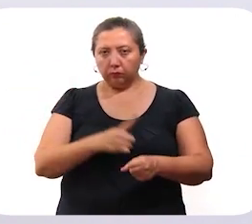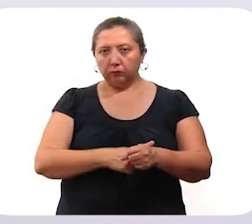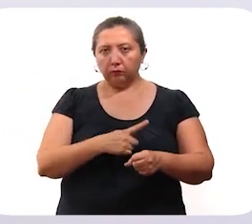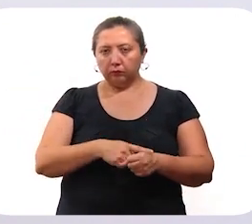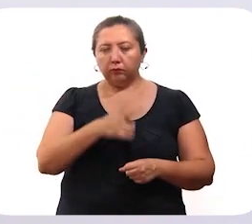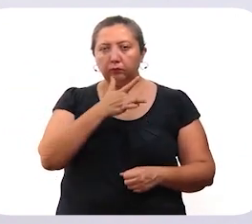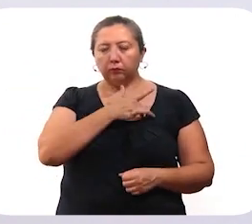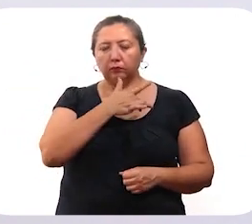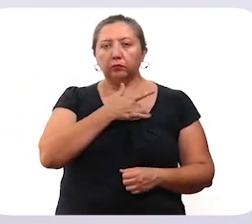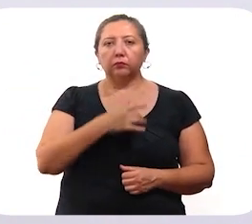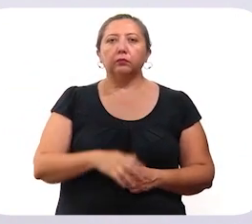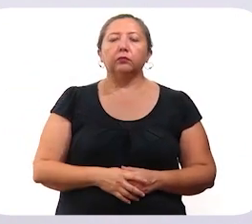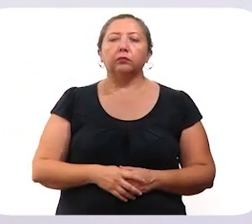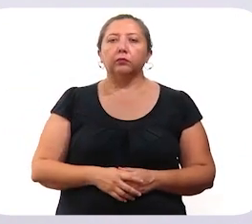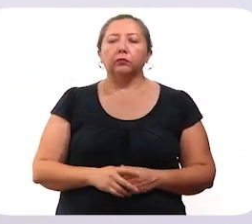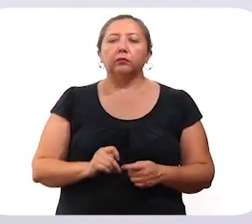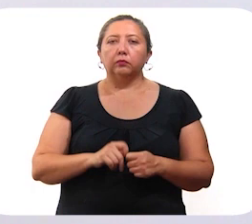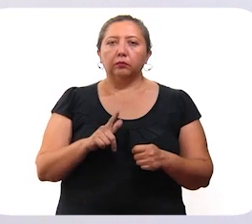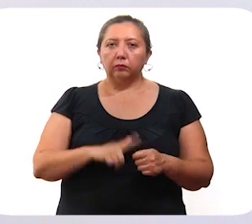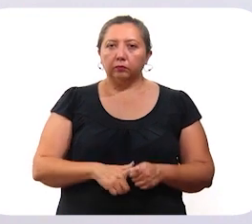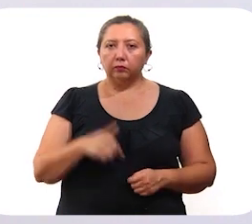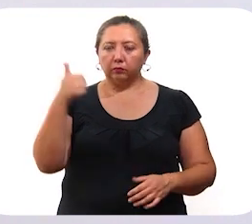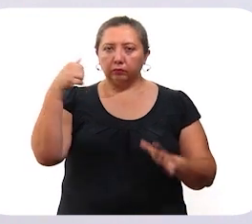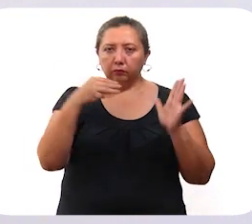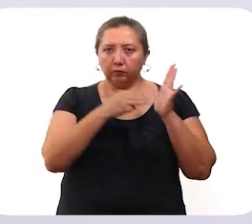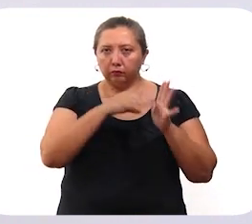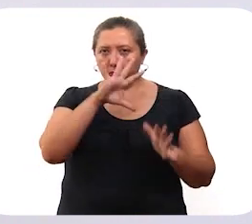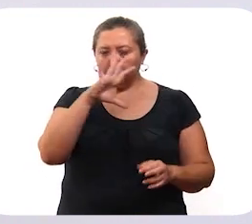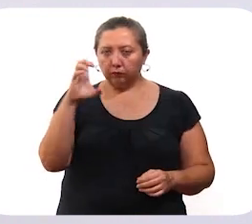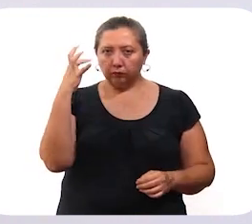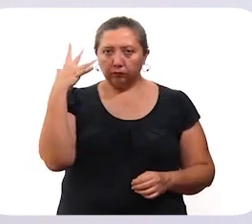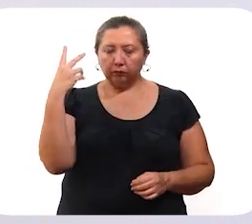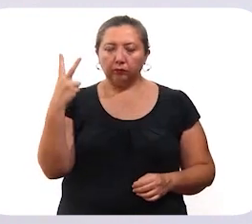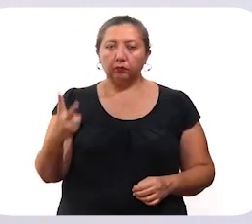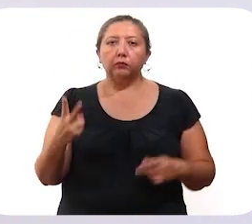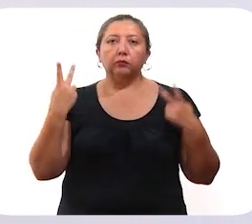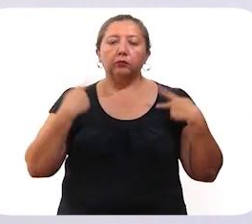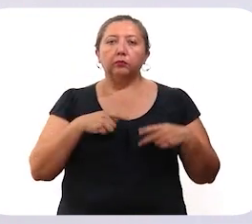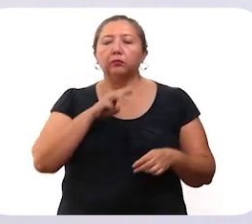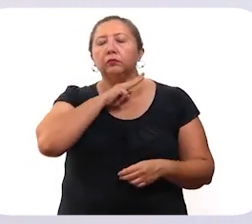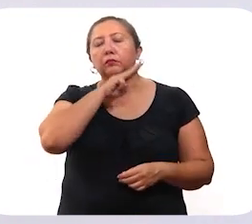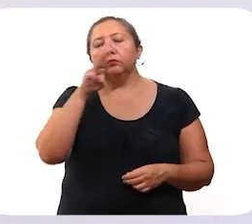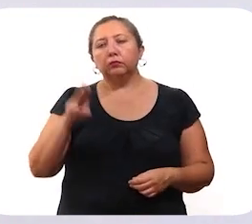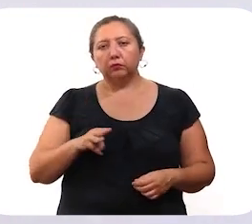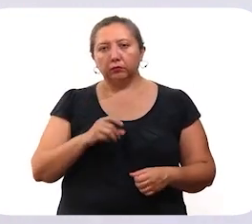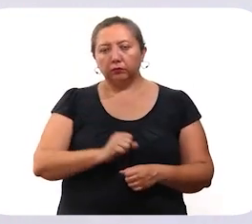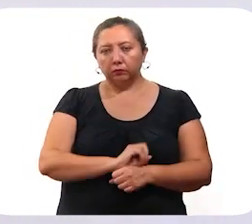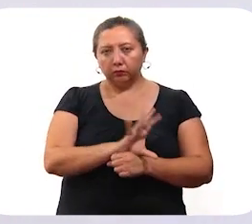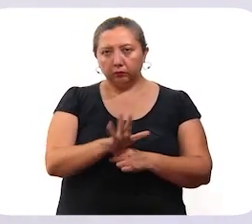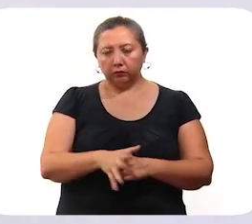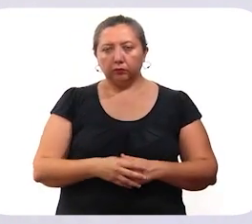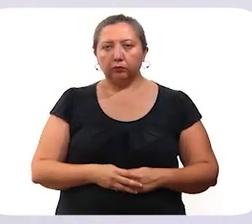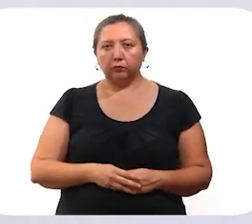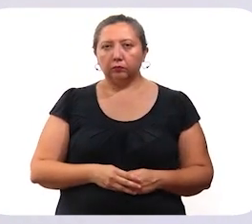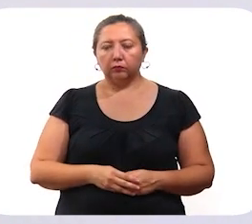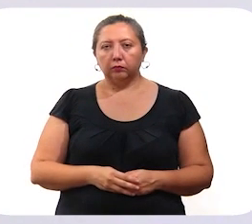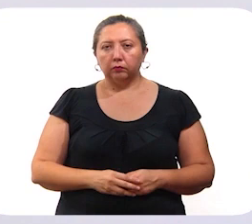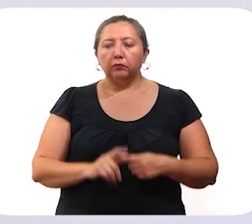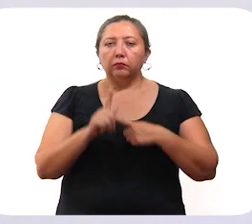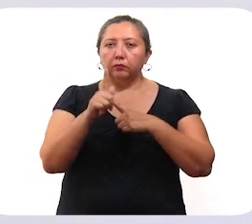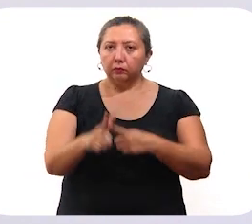enfermedad cardiovascular. En total son 6,552 las personas fallecidas a causa del coronavirus.